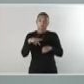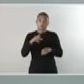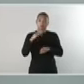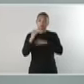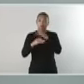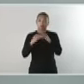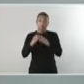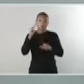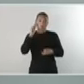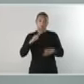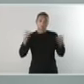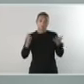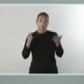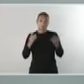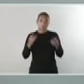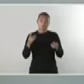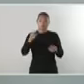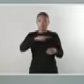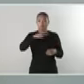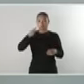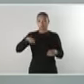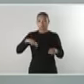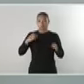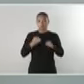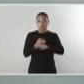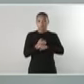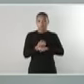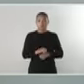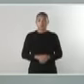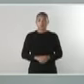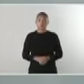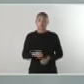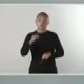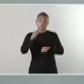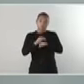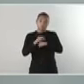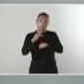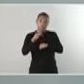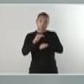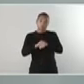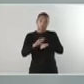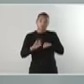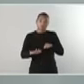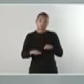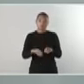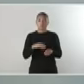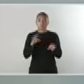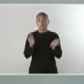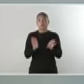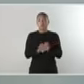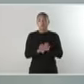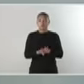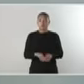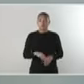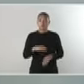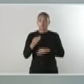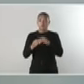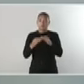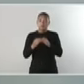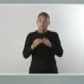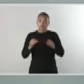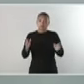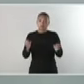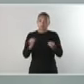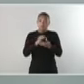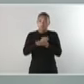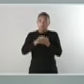le han hecho a nuestro estado amigas y amigas con la alternancia pacífica vamos a